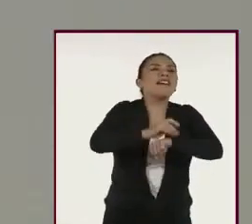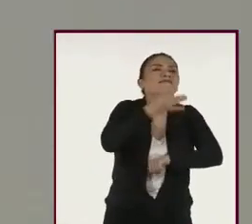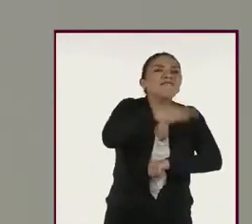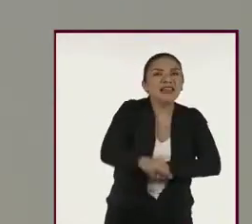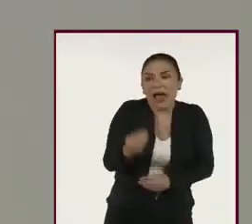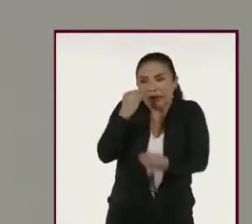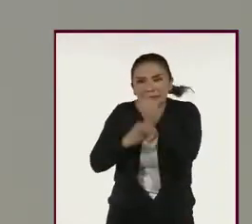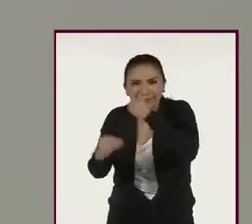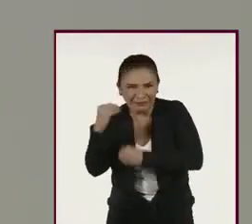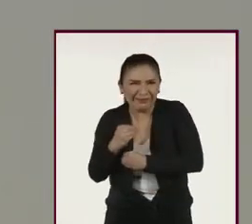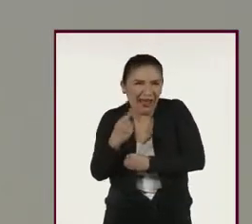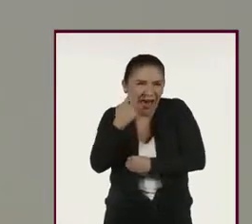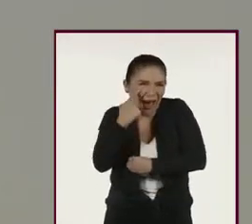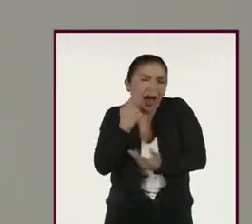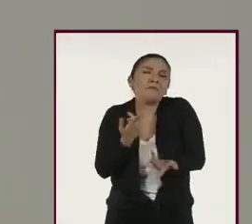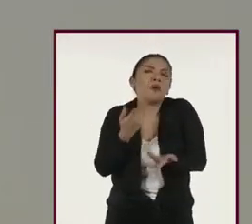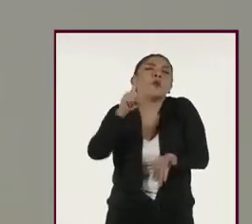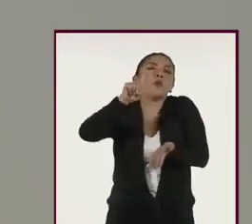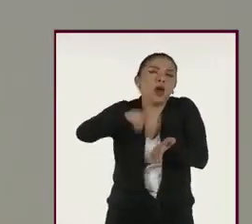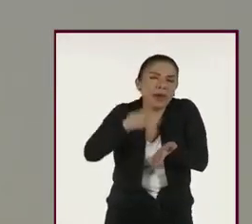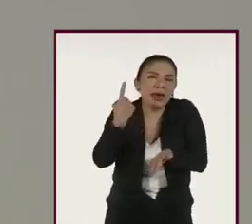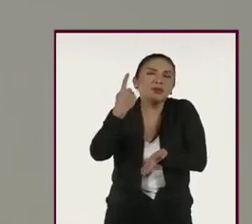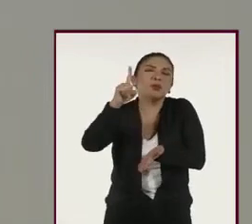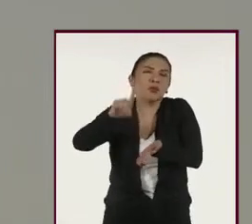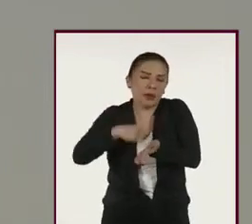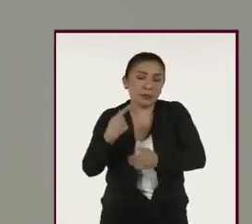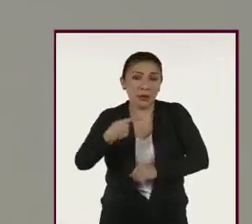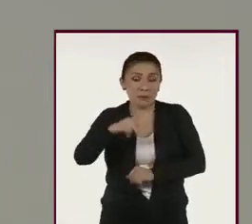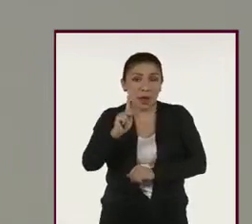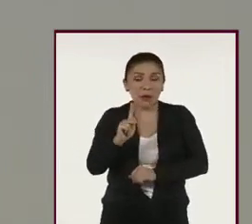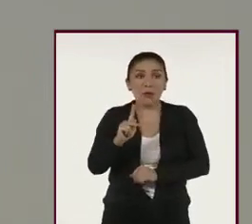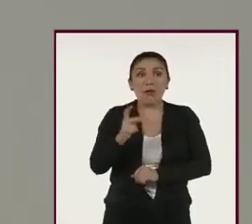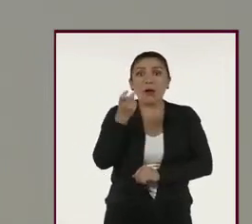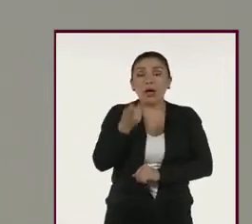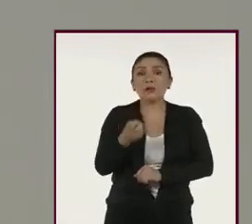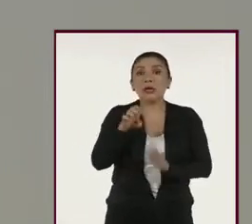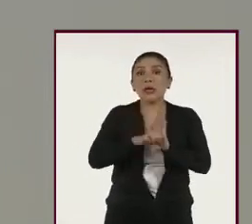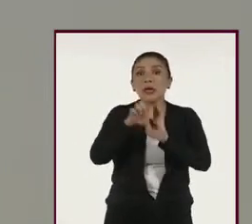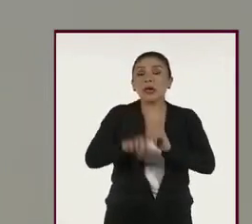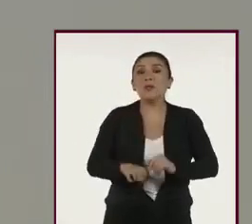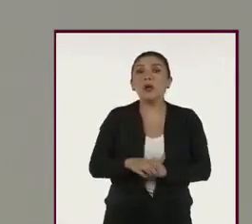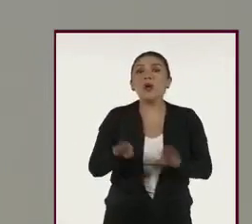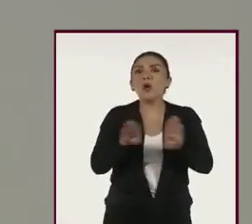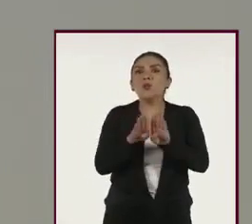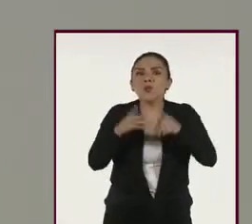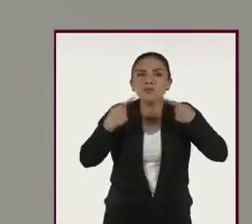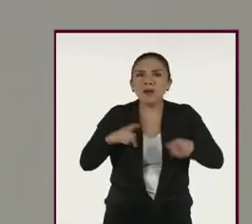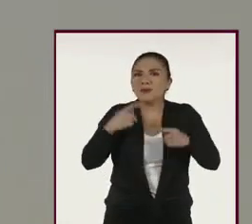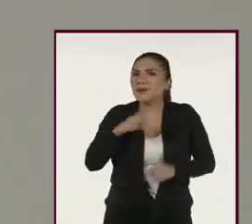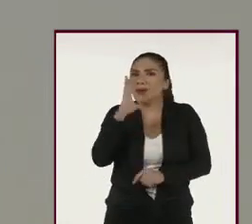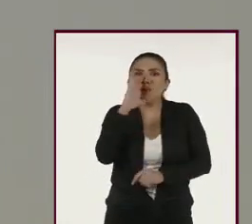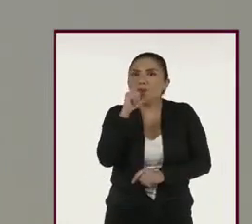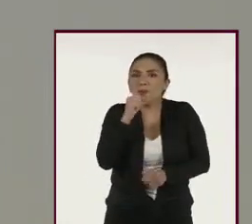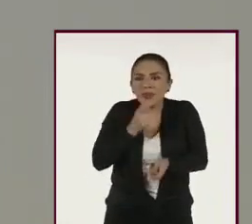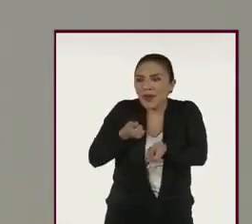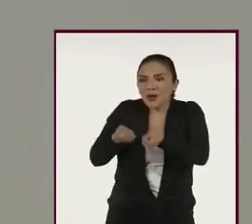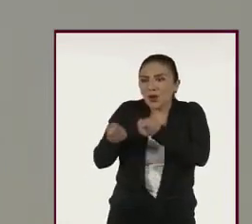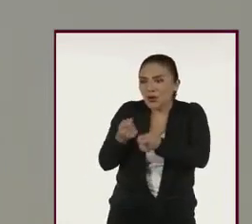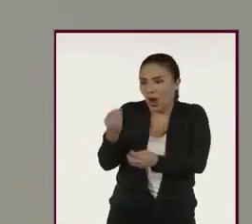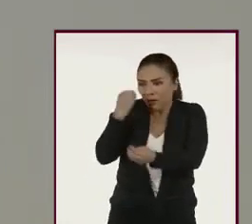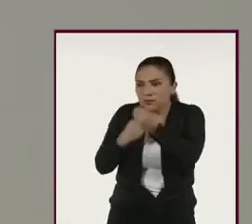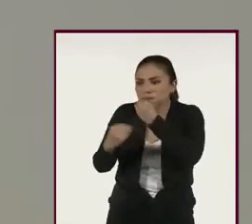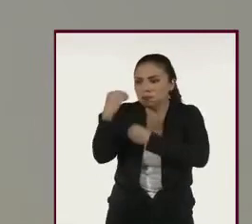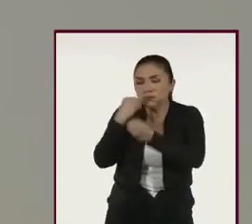de lo esperado, pero no hablaríamos de un atracón si no se habla de que se perdió ese control sobre la cantidad de alimentos